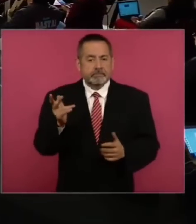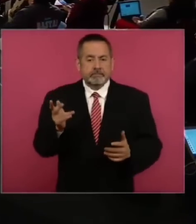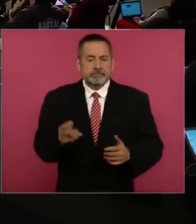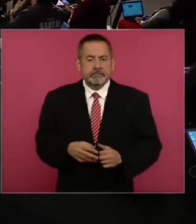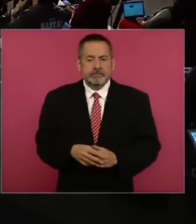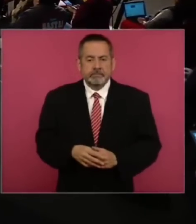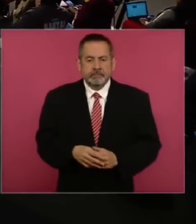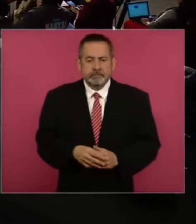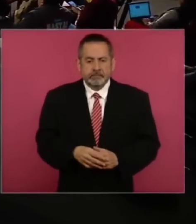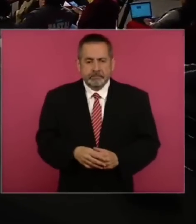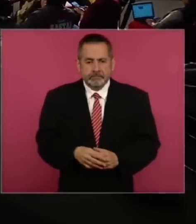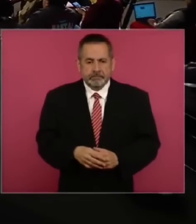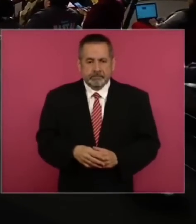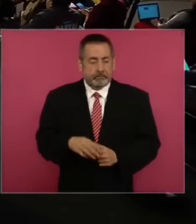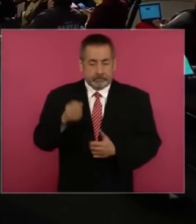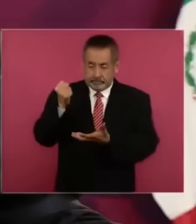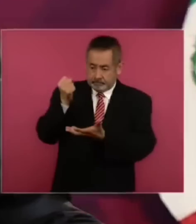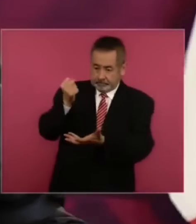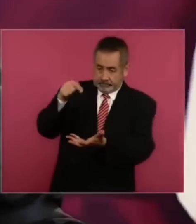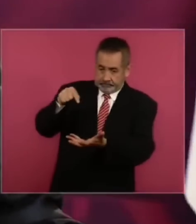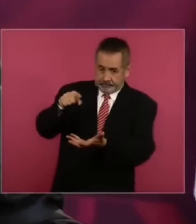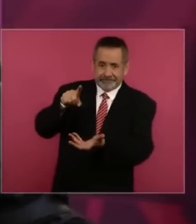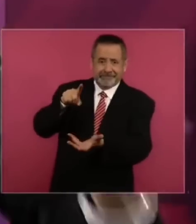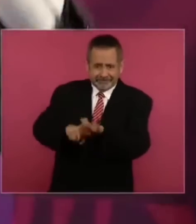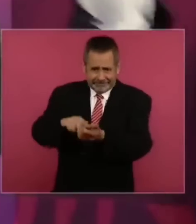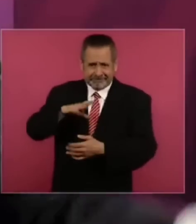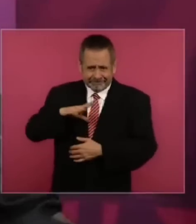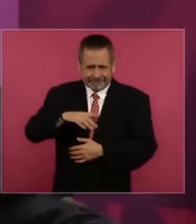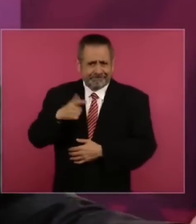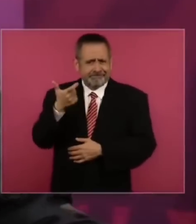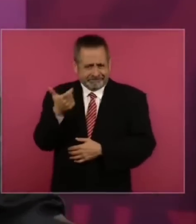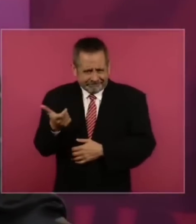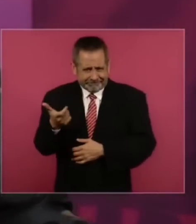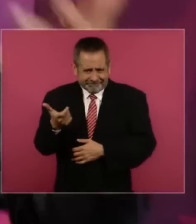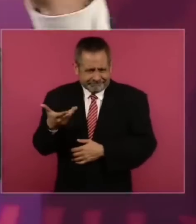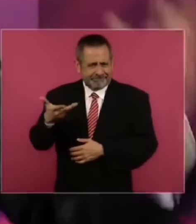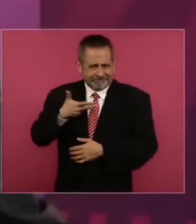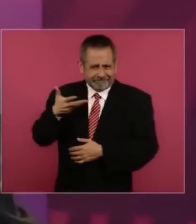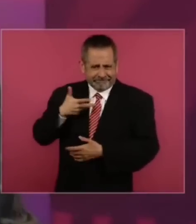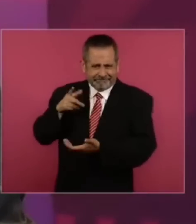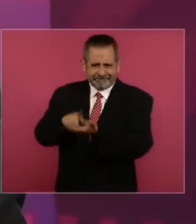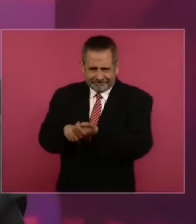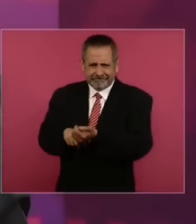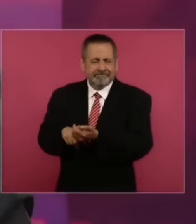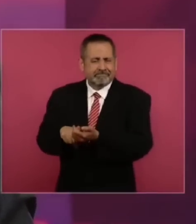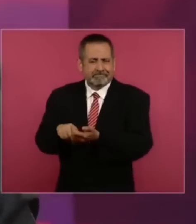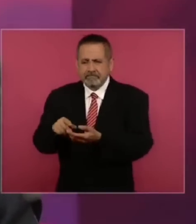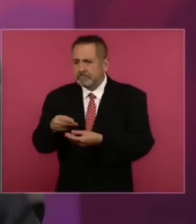pero no los fondos no el dinero al